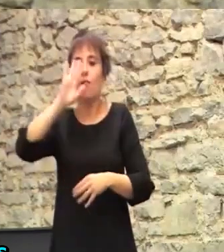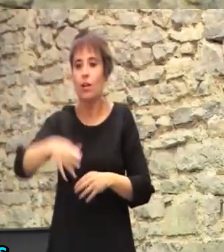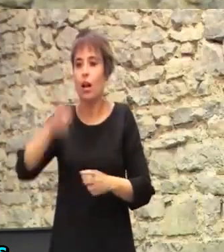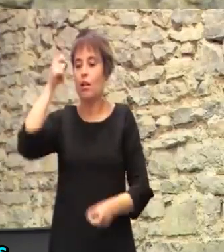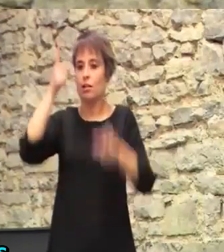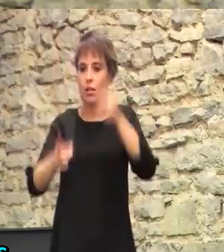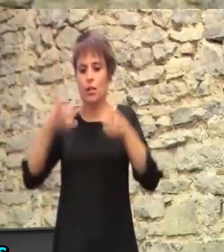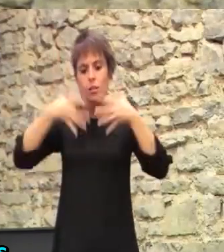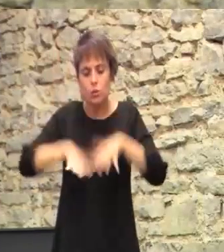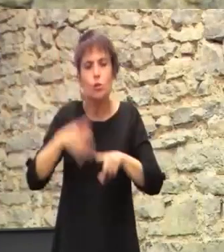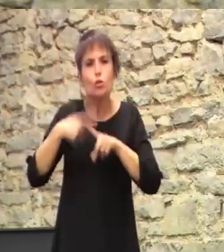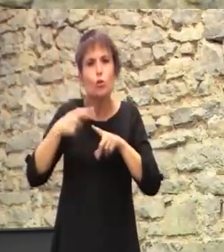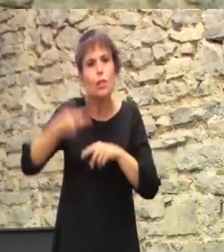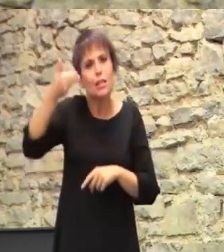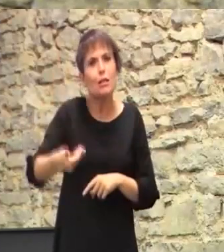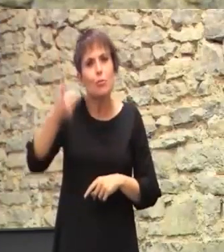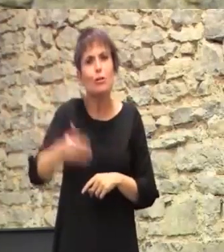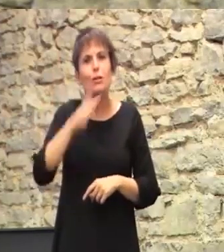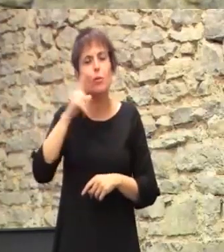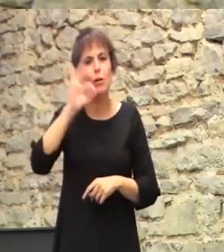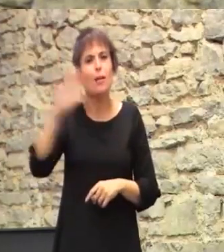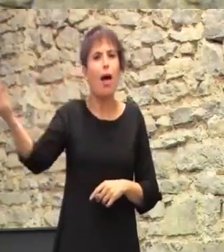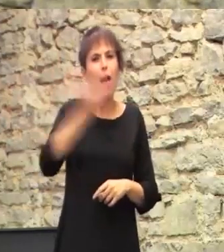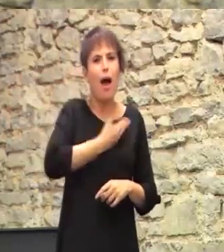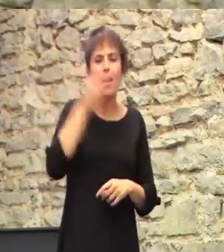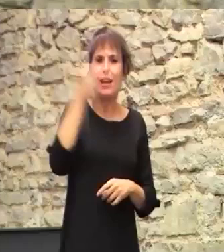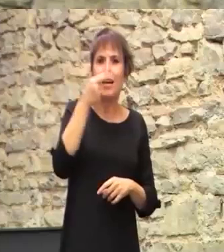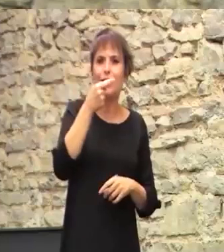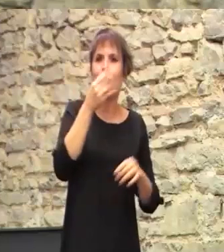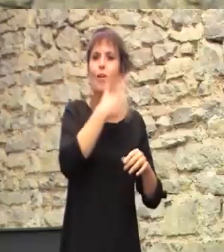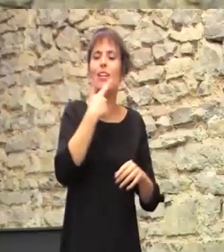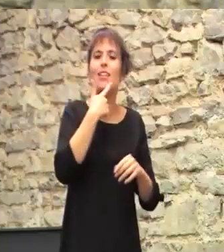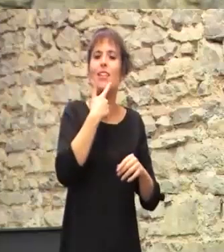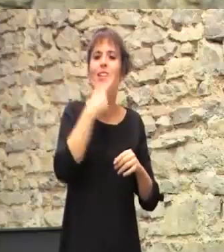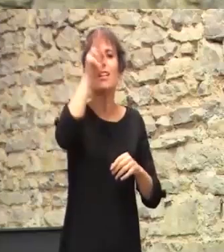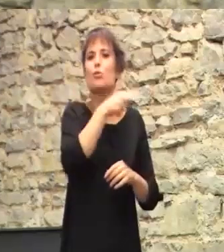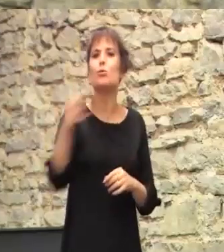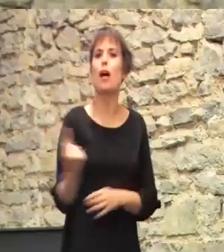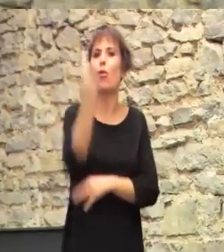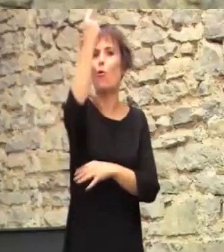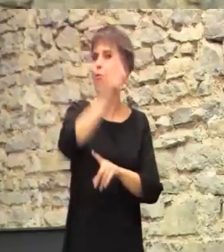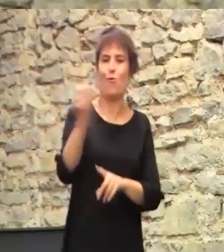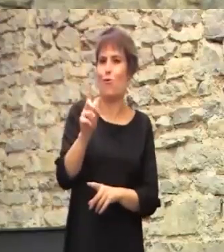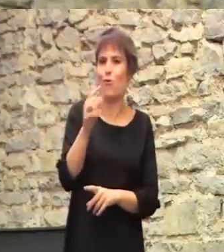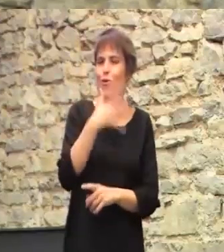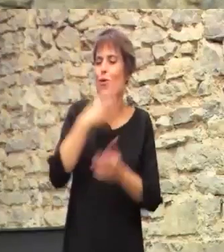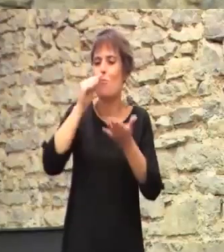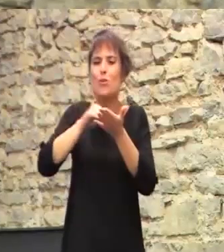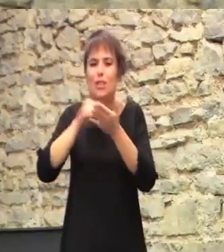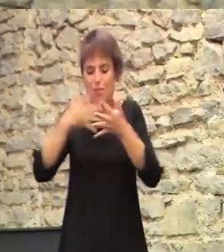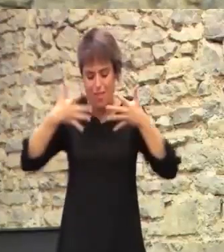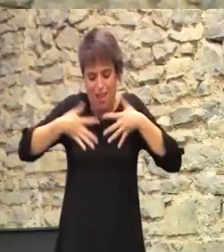internas importantes porque la doble jornada no era la sumatoria es decir es muy complicado